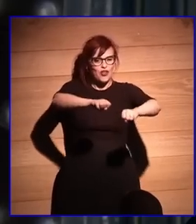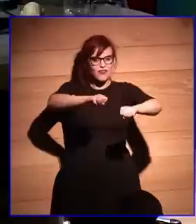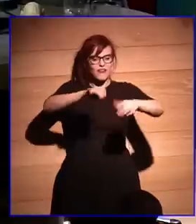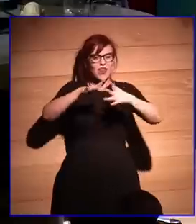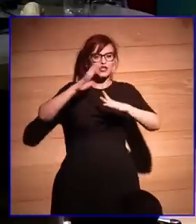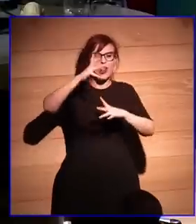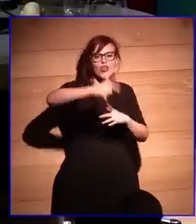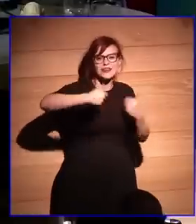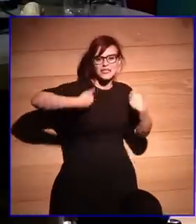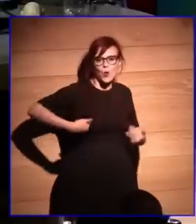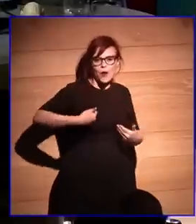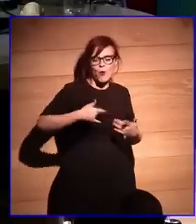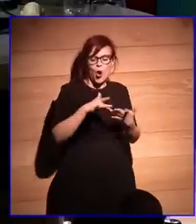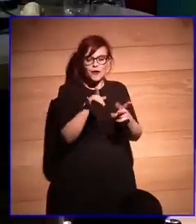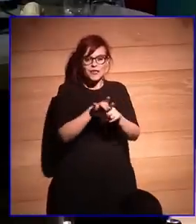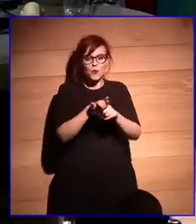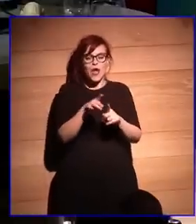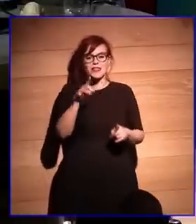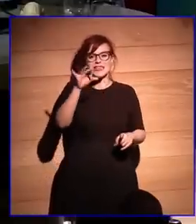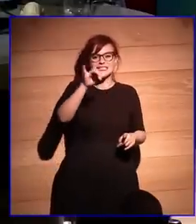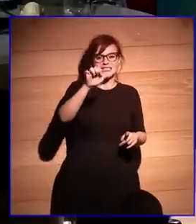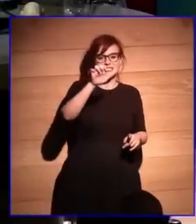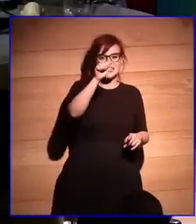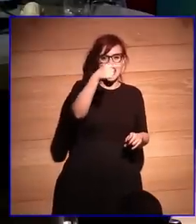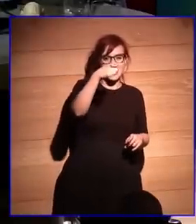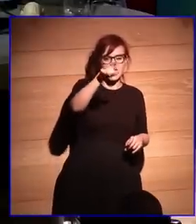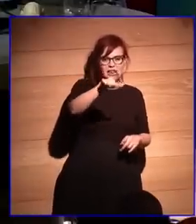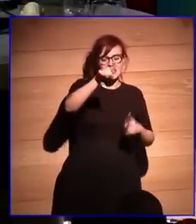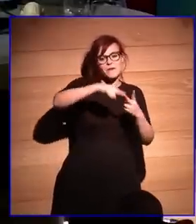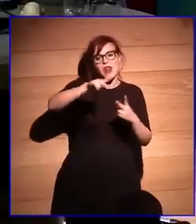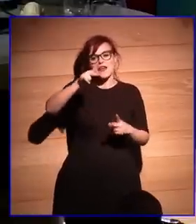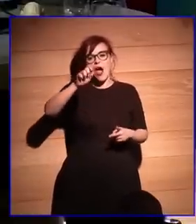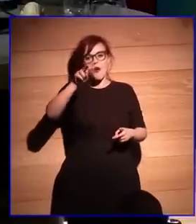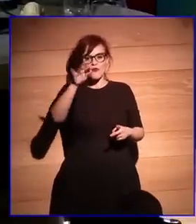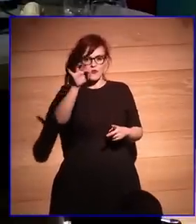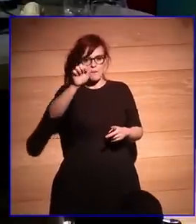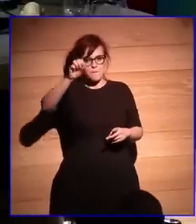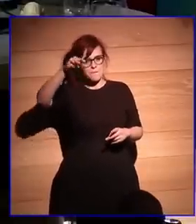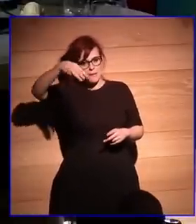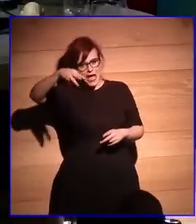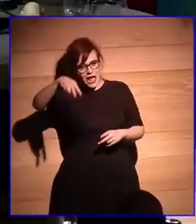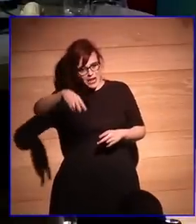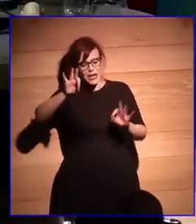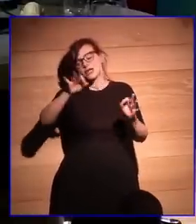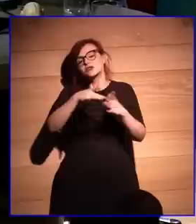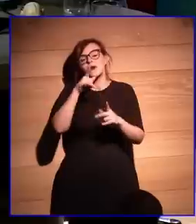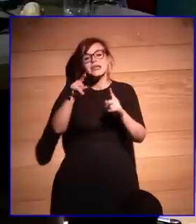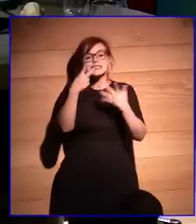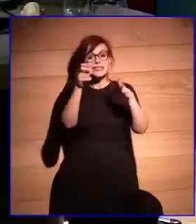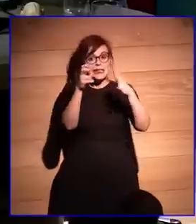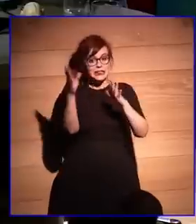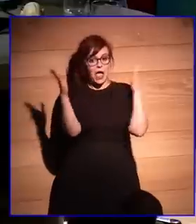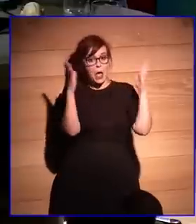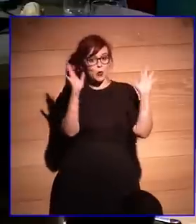los ladrones de cuerpos, y de, que era la de Don Siegel, y después de los ultracuerpos, que era la de Philip Kaufman. Eso. Claro, luego pasamos a los años 70 y de